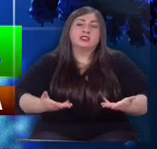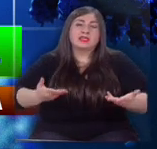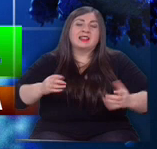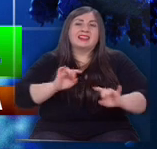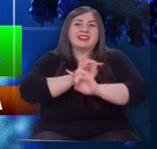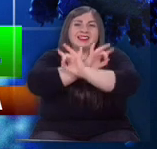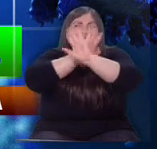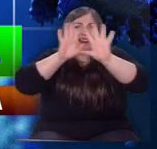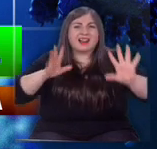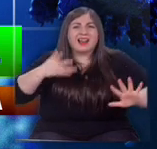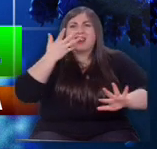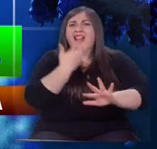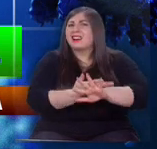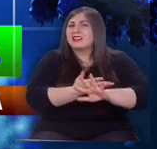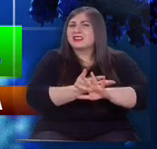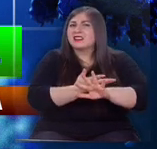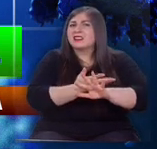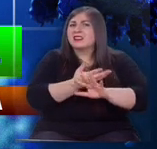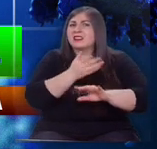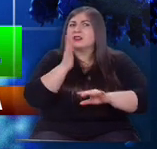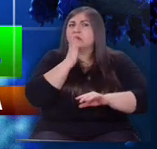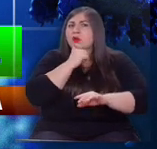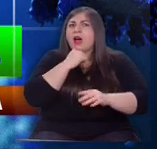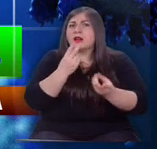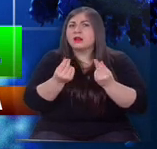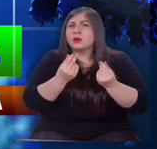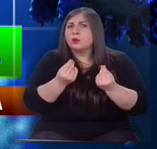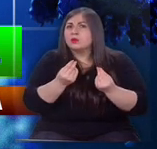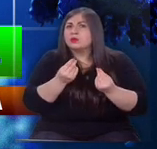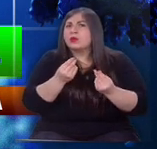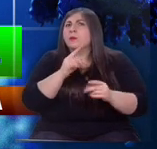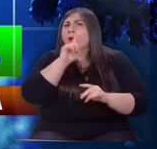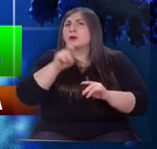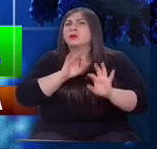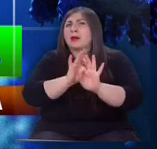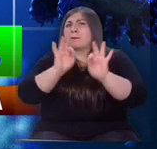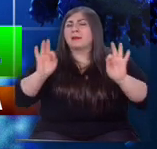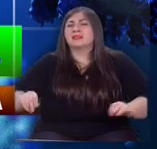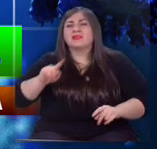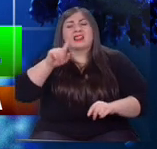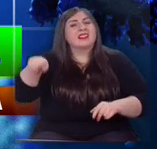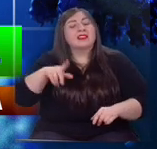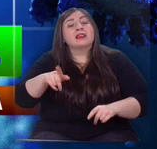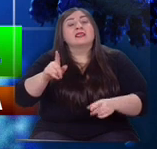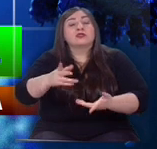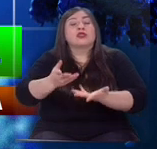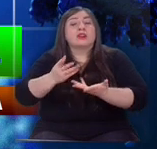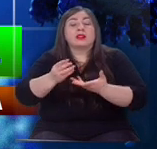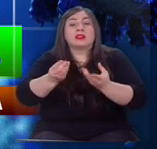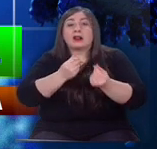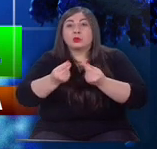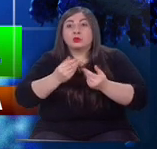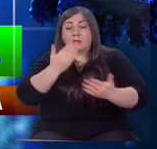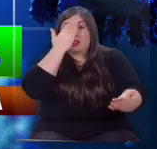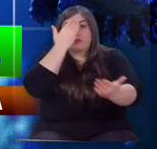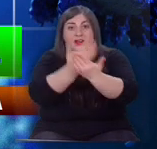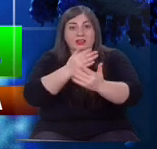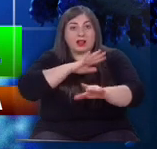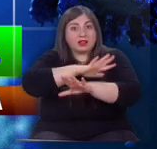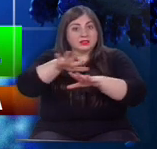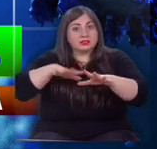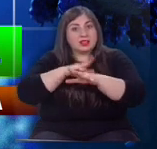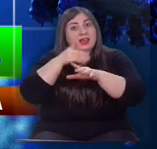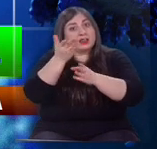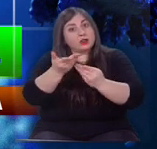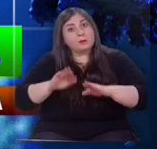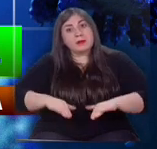claramente hay una percepción de que no tienen los recursos, hay una pregunta específica sobre eso, que no tienen los recursos tampoco para enfrentar esta situación, a diferencia de lo que ellos